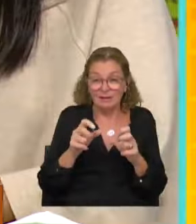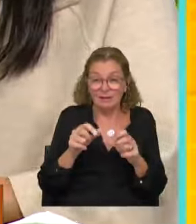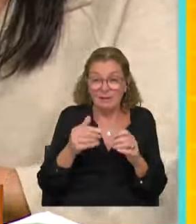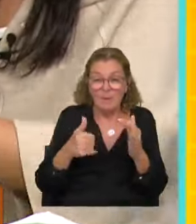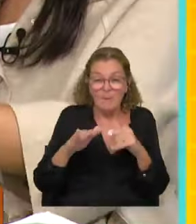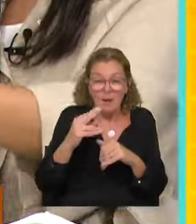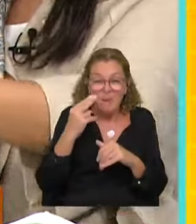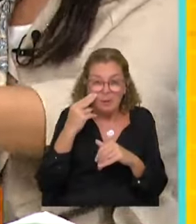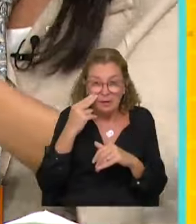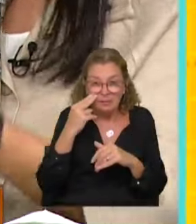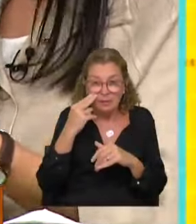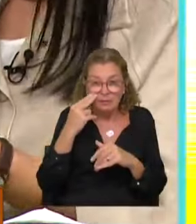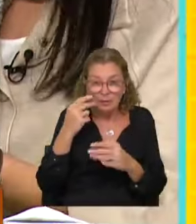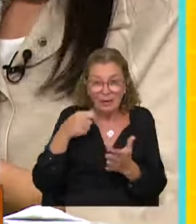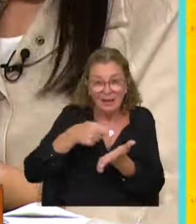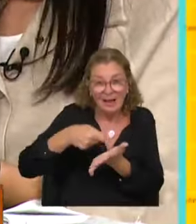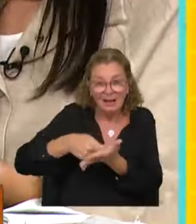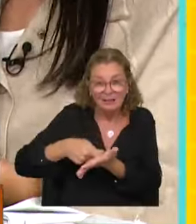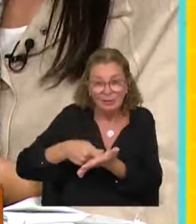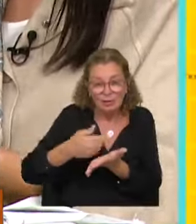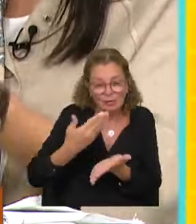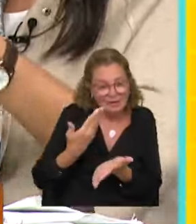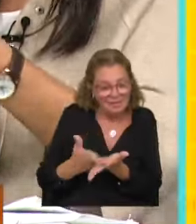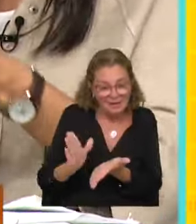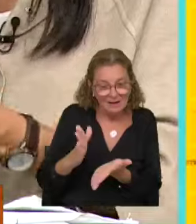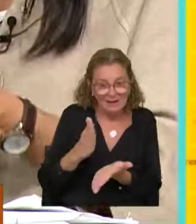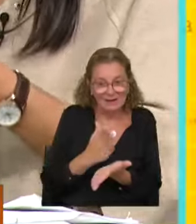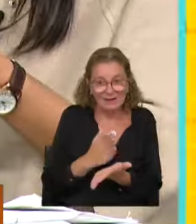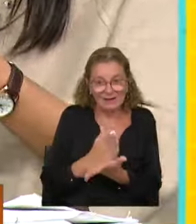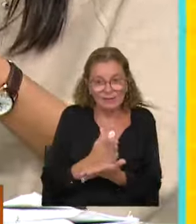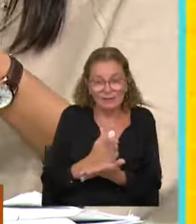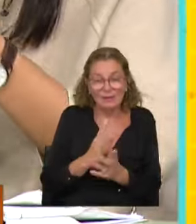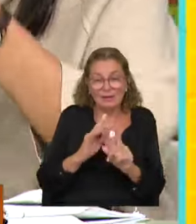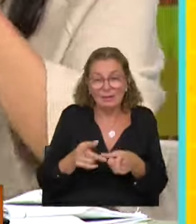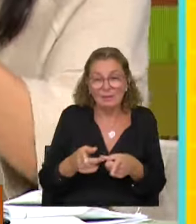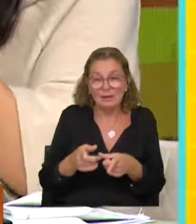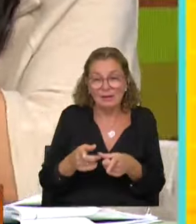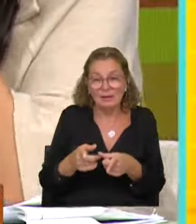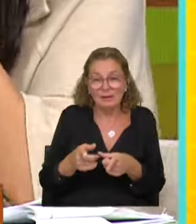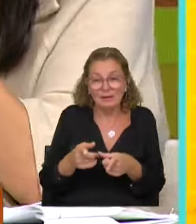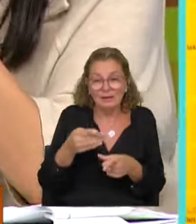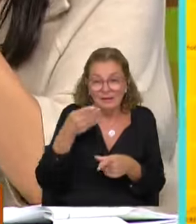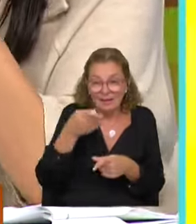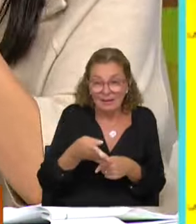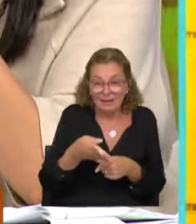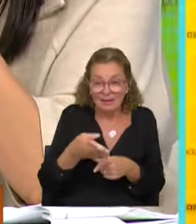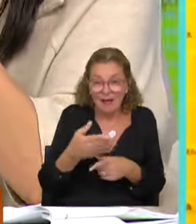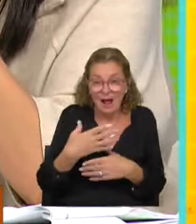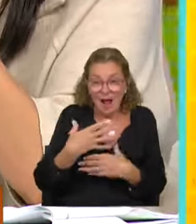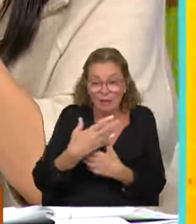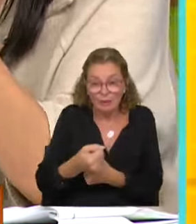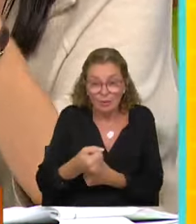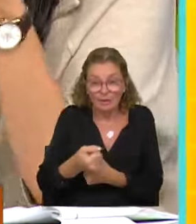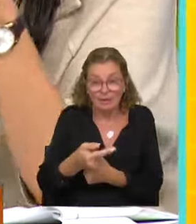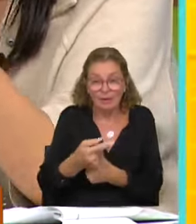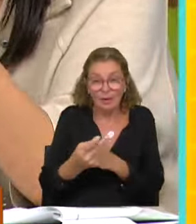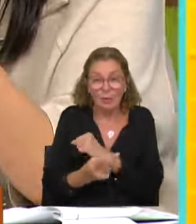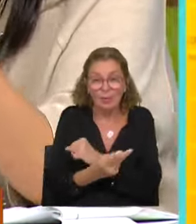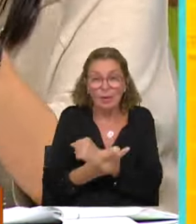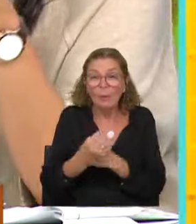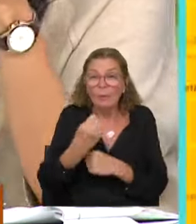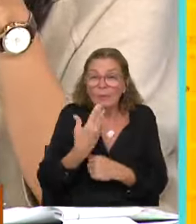daño pero a su vez se gasta más en vulnerar derechos que en inter intervenir oportunamente en la protección